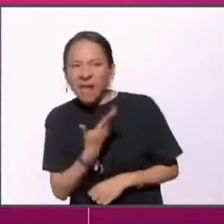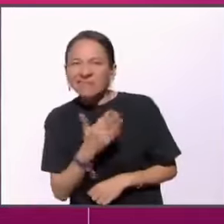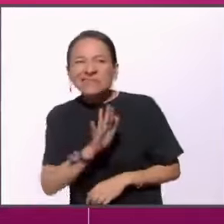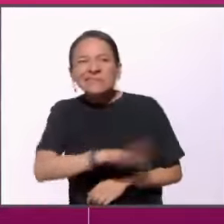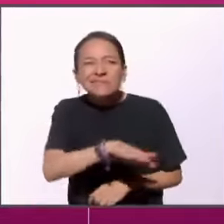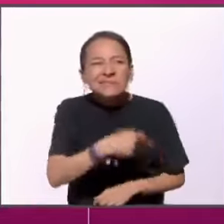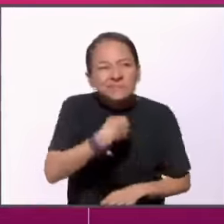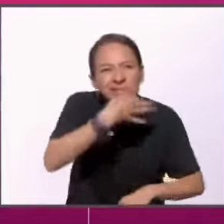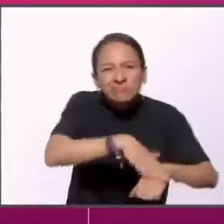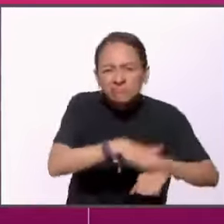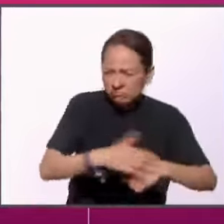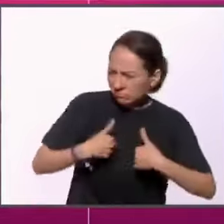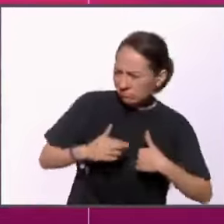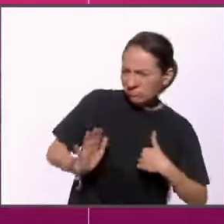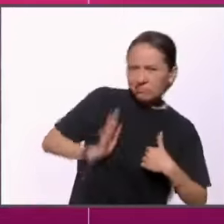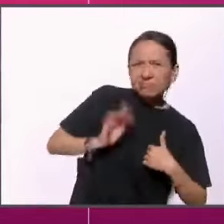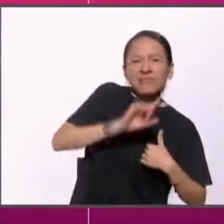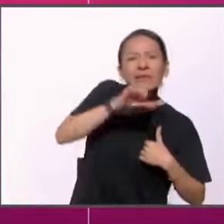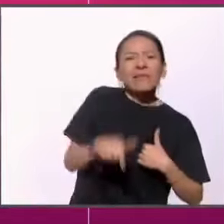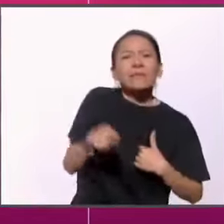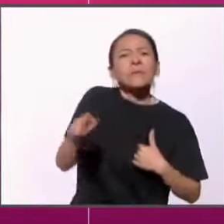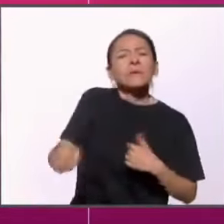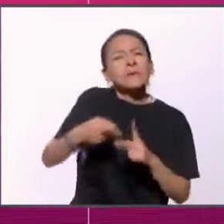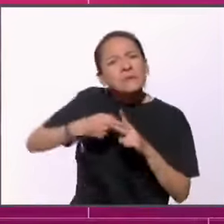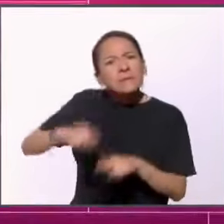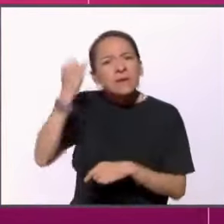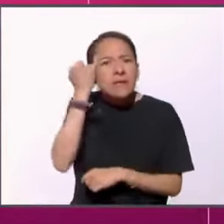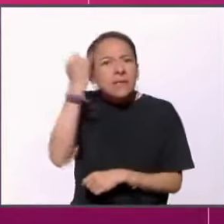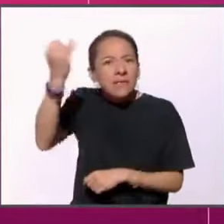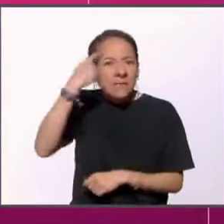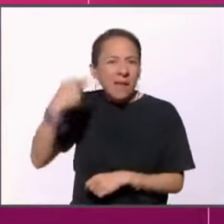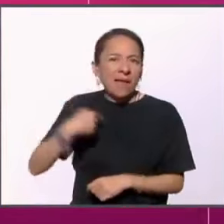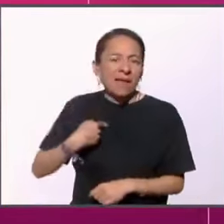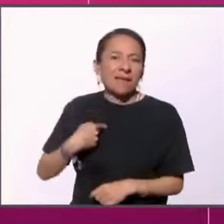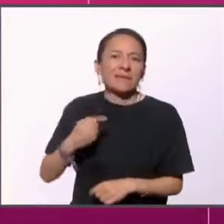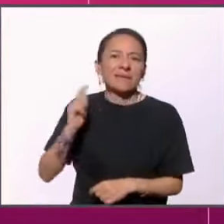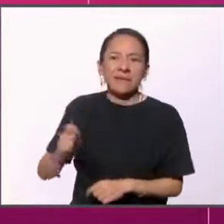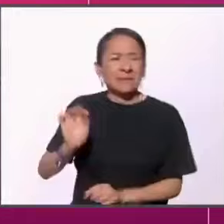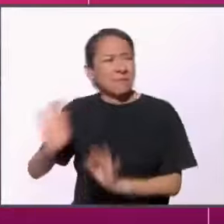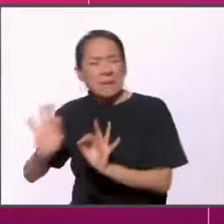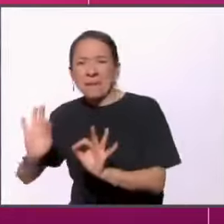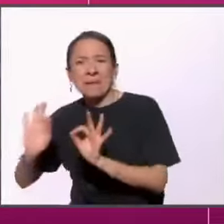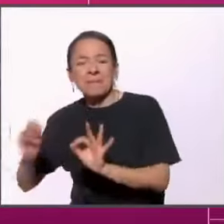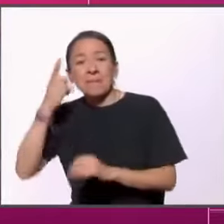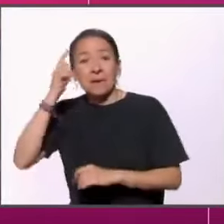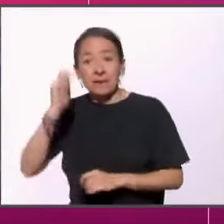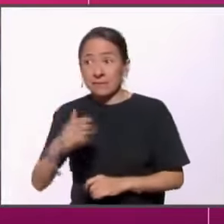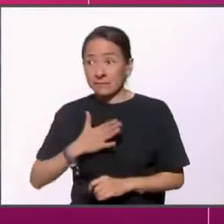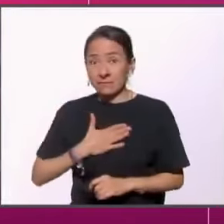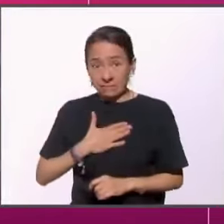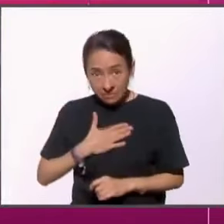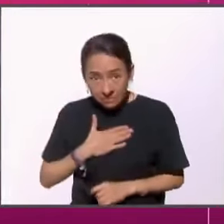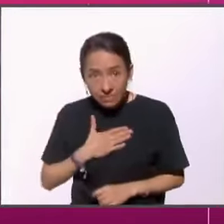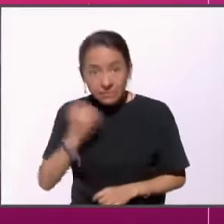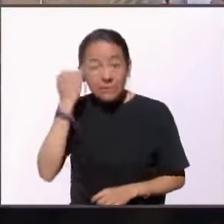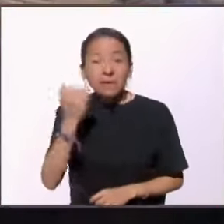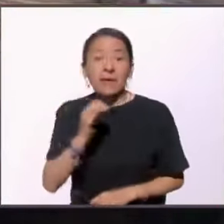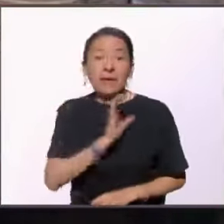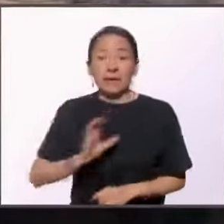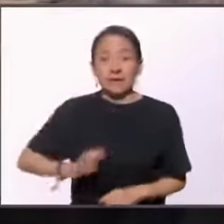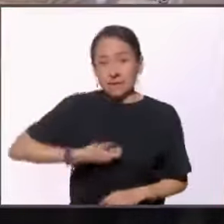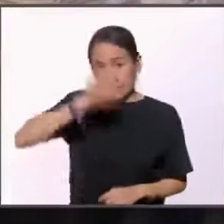estos personajes emprendieron una estrategia política de desprestigio para intentar impedir que fuese candidato del PRD